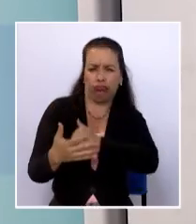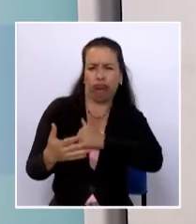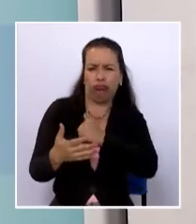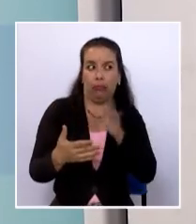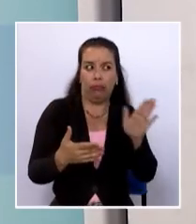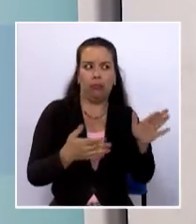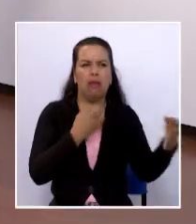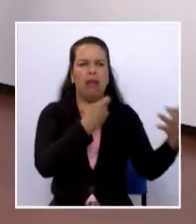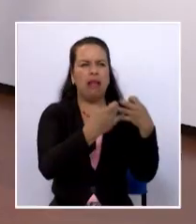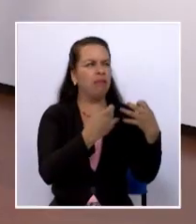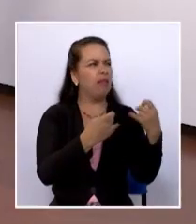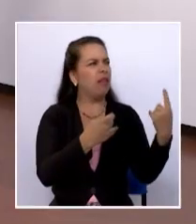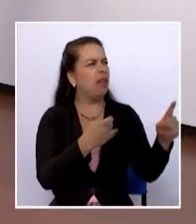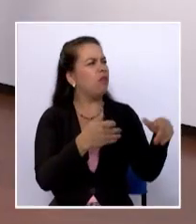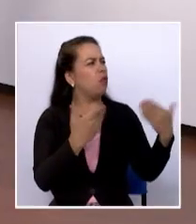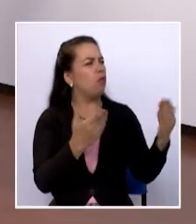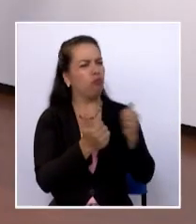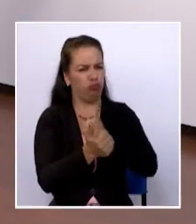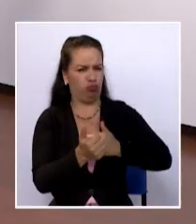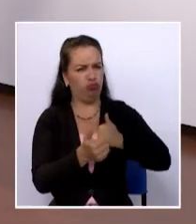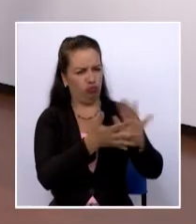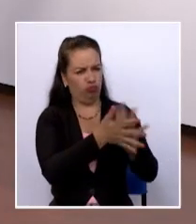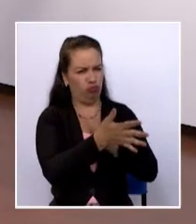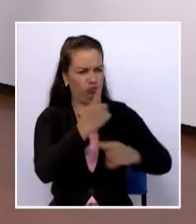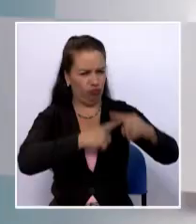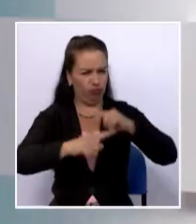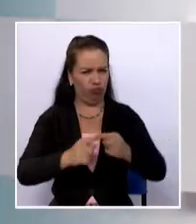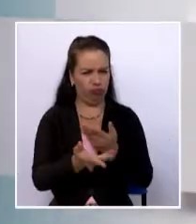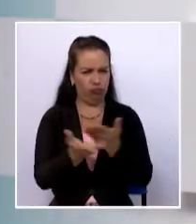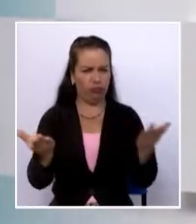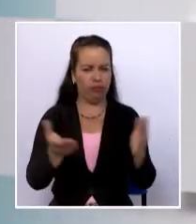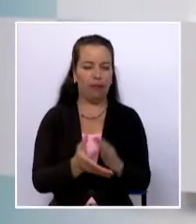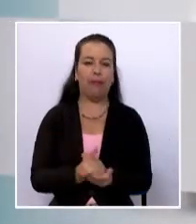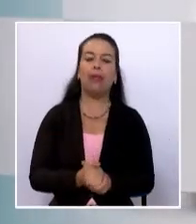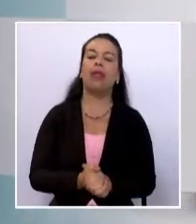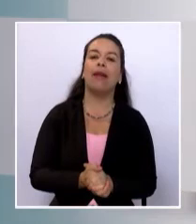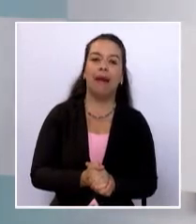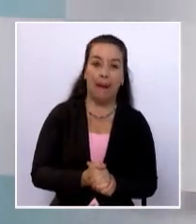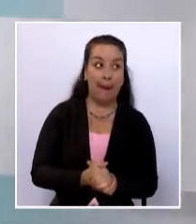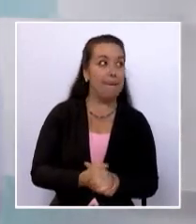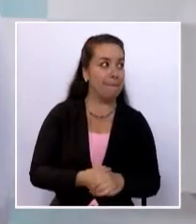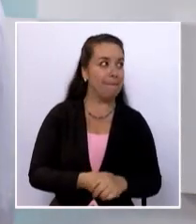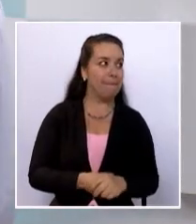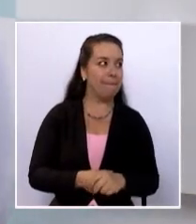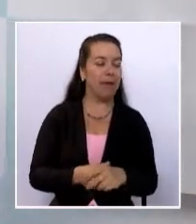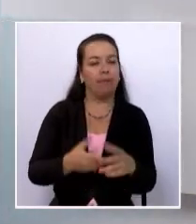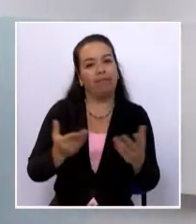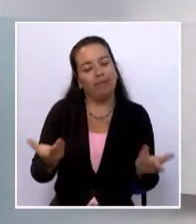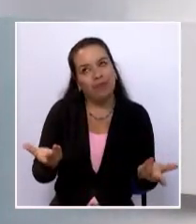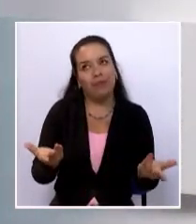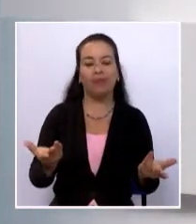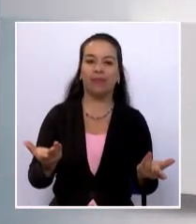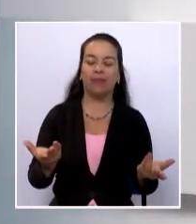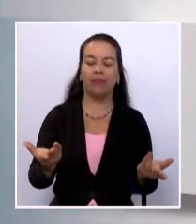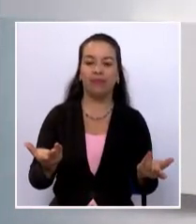bien que la compone doctor contempla las personas pues a mí me hace el repollo el doctor a ver que realmente